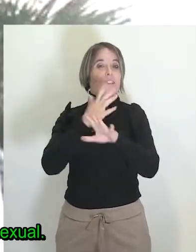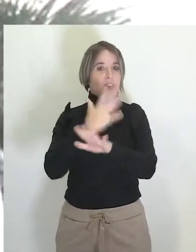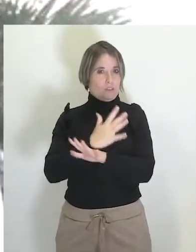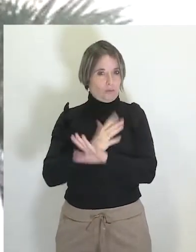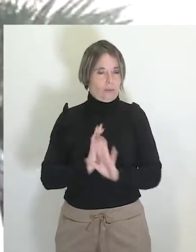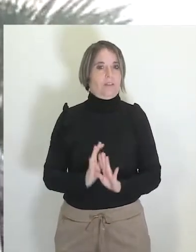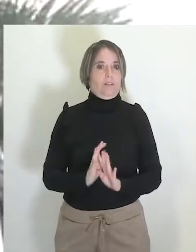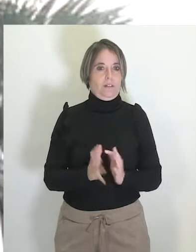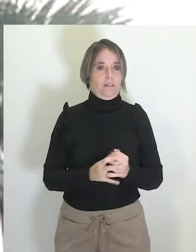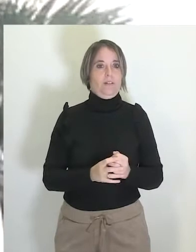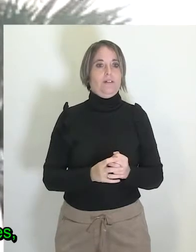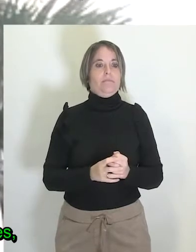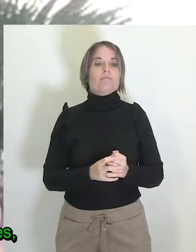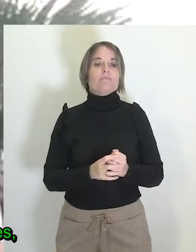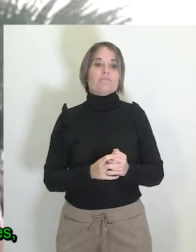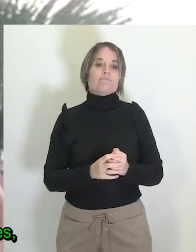sexual.